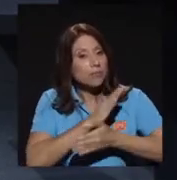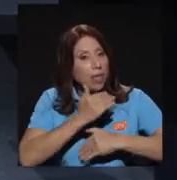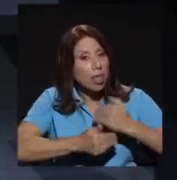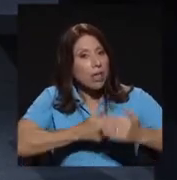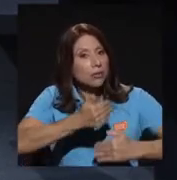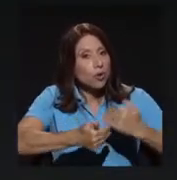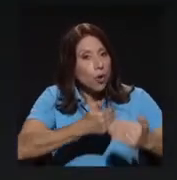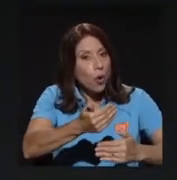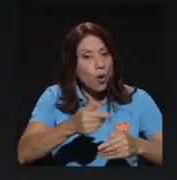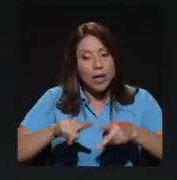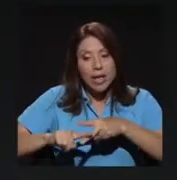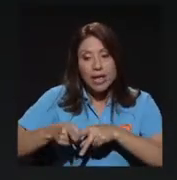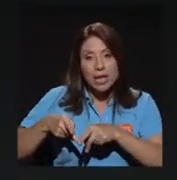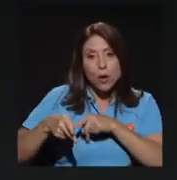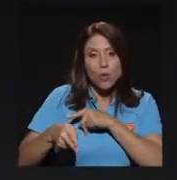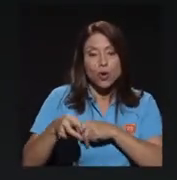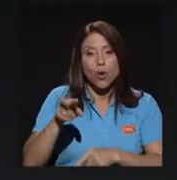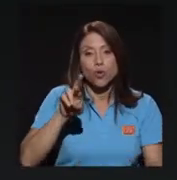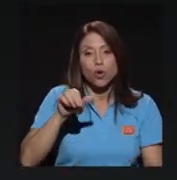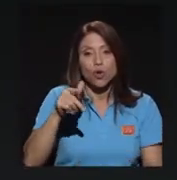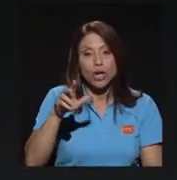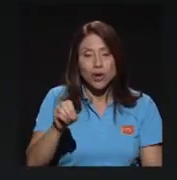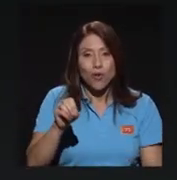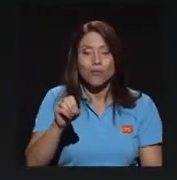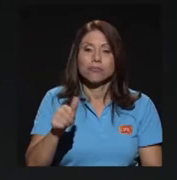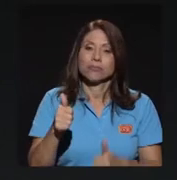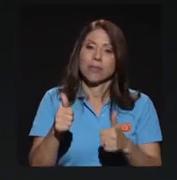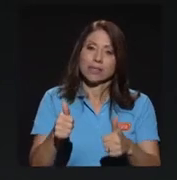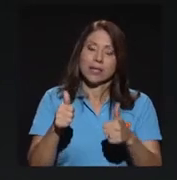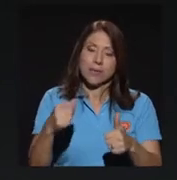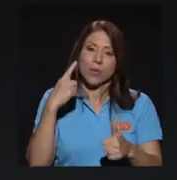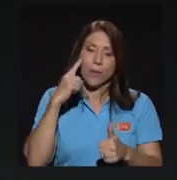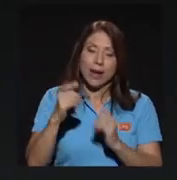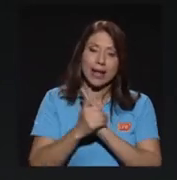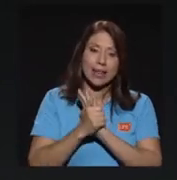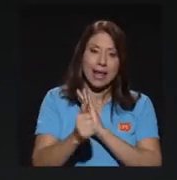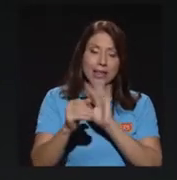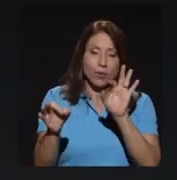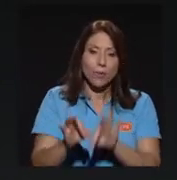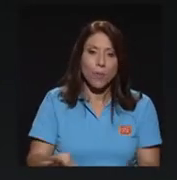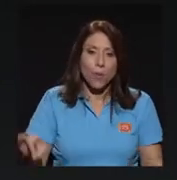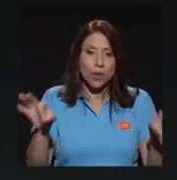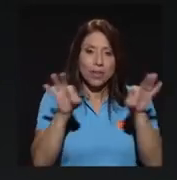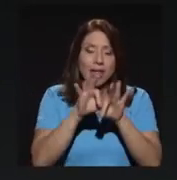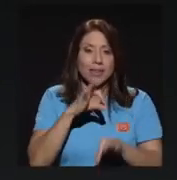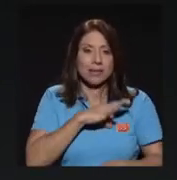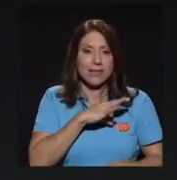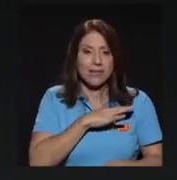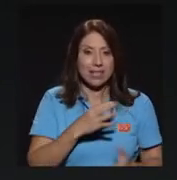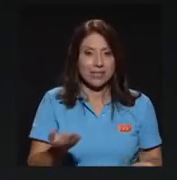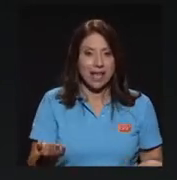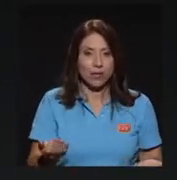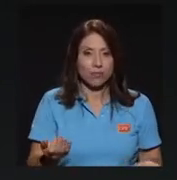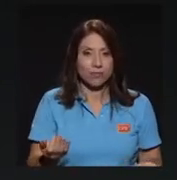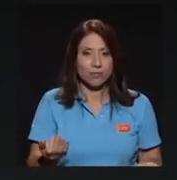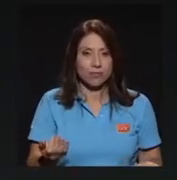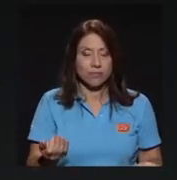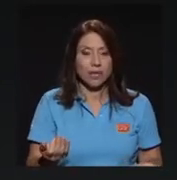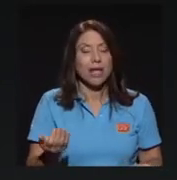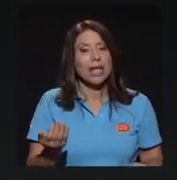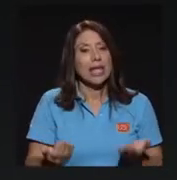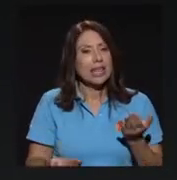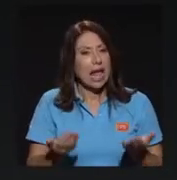rodrigo ha servido para que el talento importante se ha beneficiado y tal vez